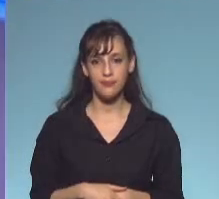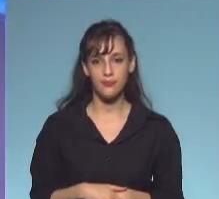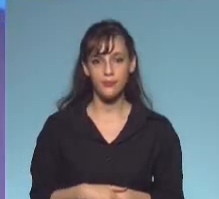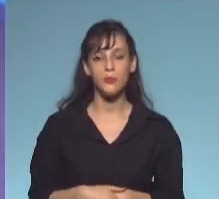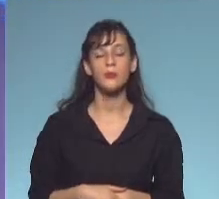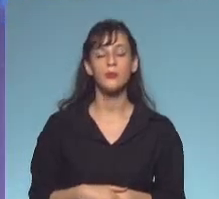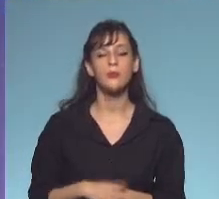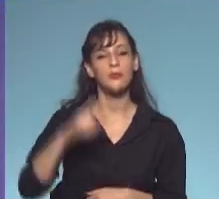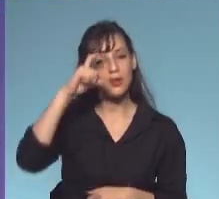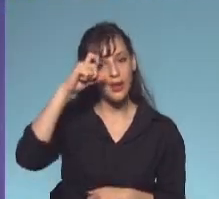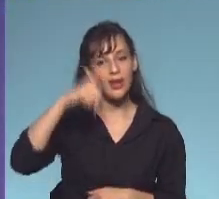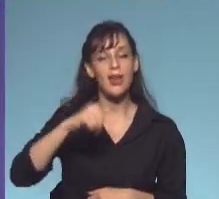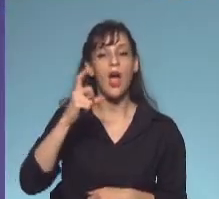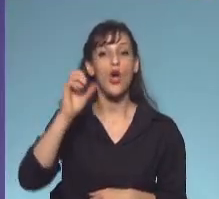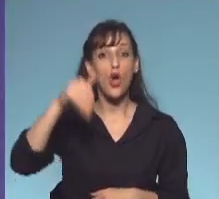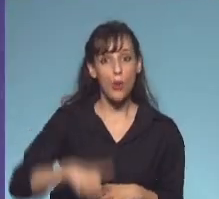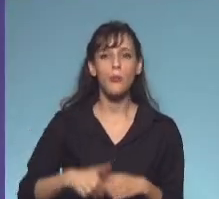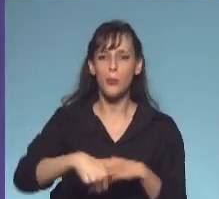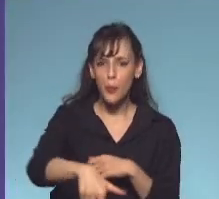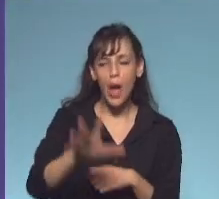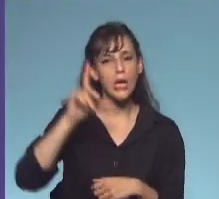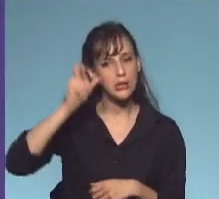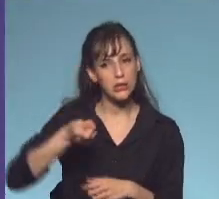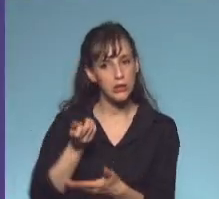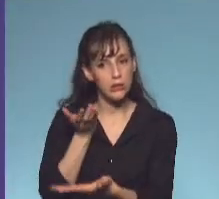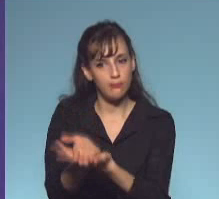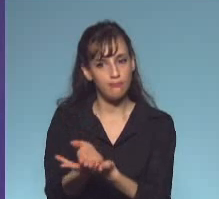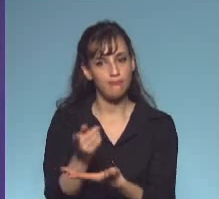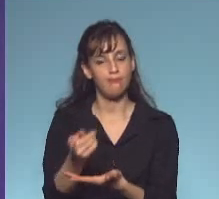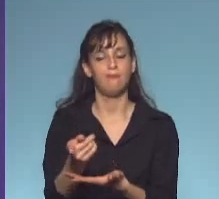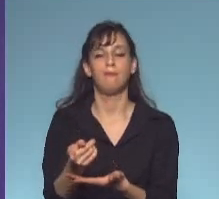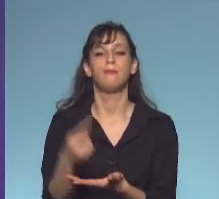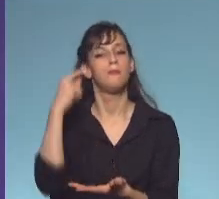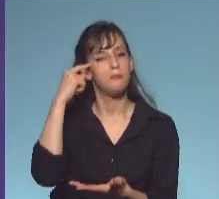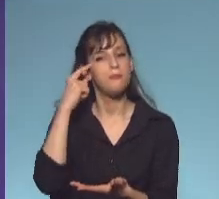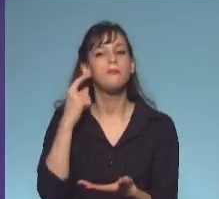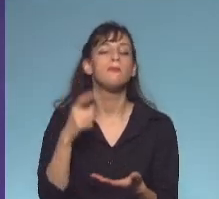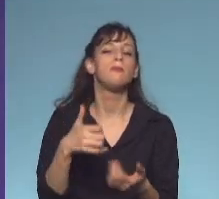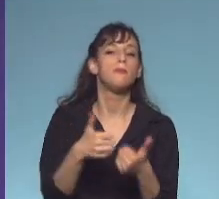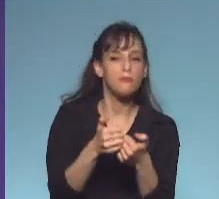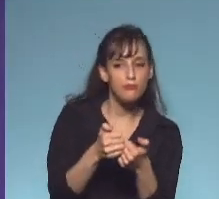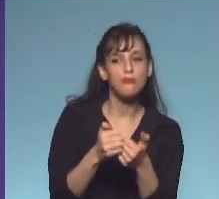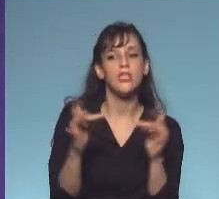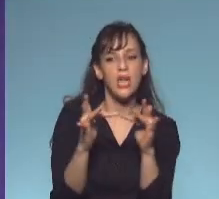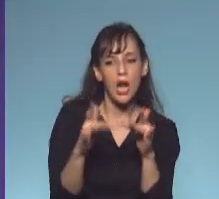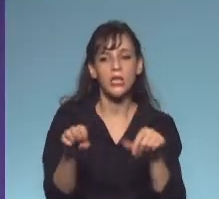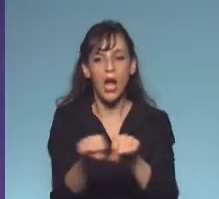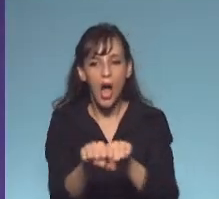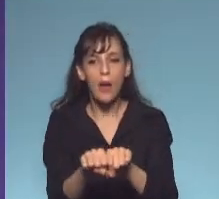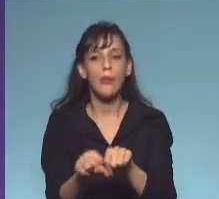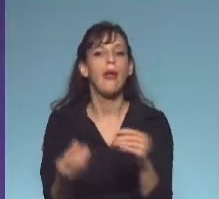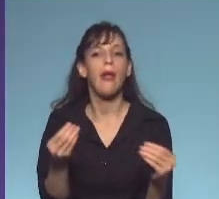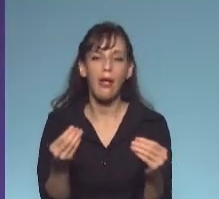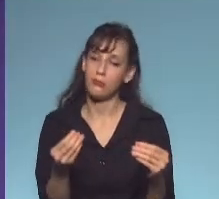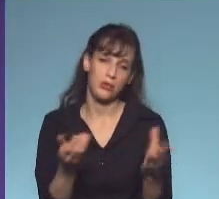y la en la cama ahora va a la corte suprema de justicia de la nación porque considera que la telefonía móvil internet y el cable son servicios esenciales